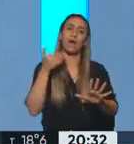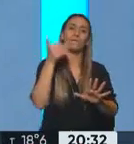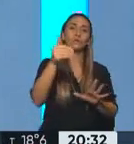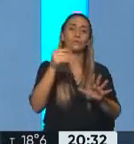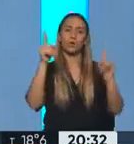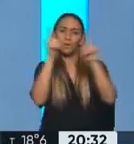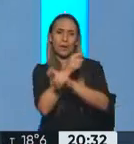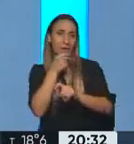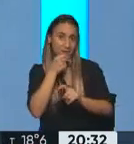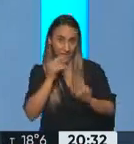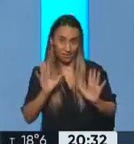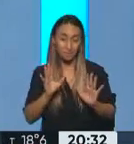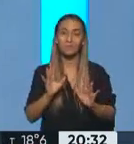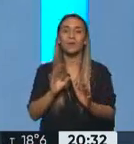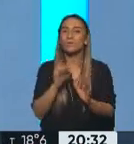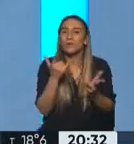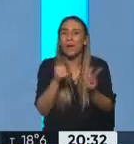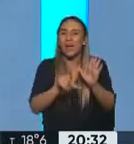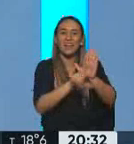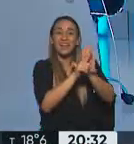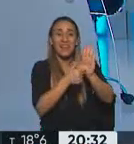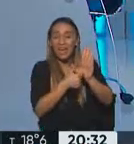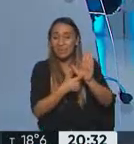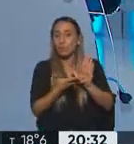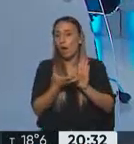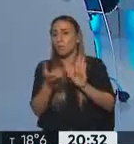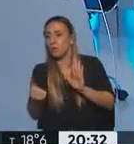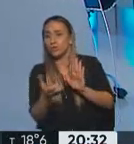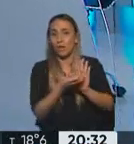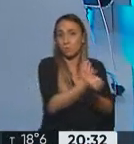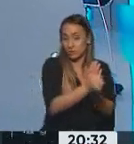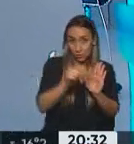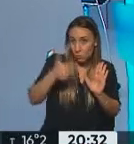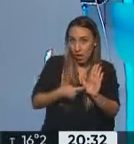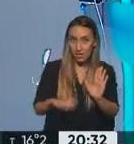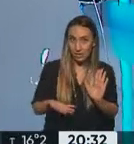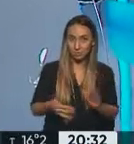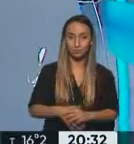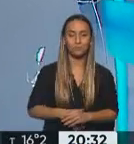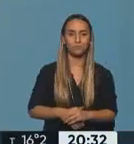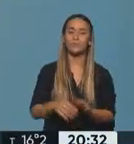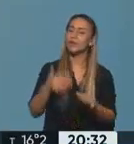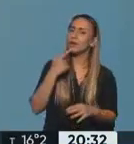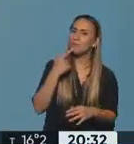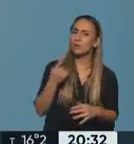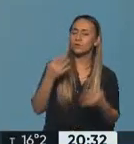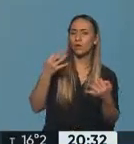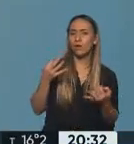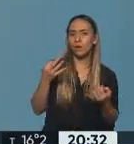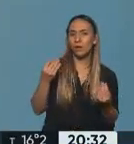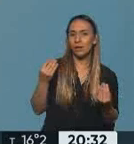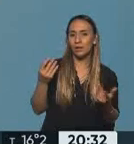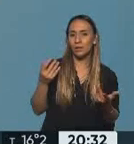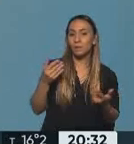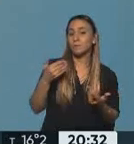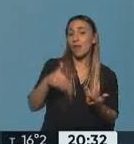Porque no hay un marco regulatorio que brinde seguridad jurídica de nada. Uh-huh. ¿Y qué tiene que pasar, Florencia, para que